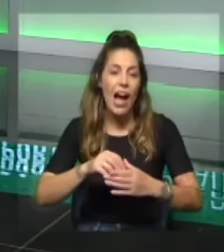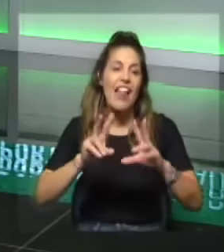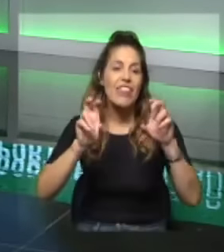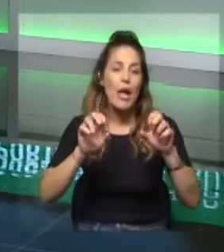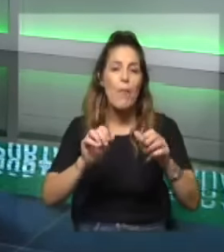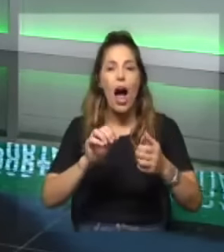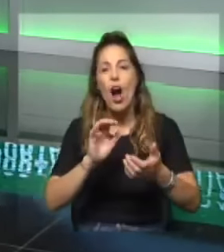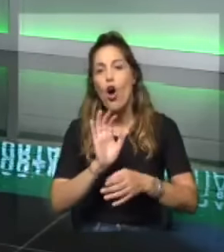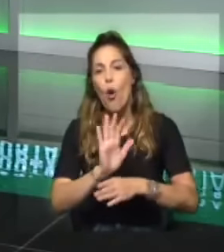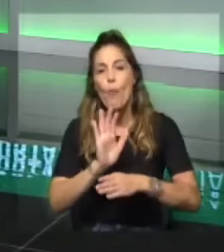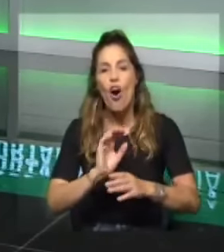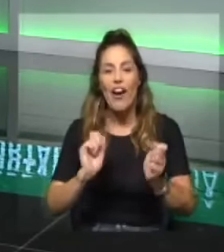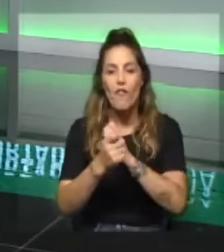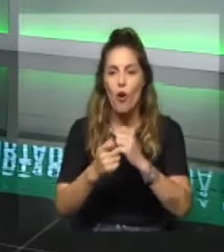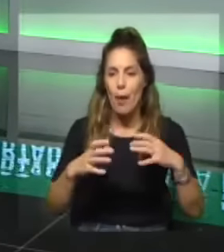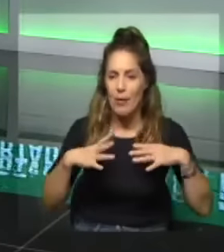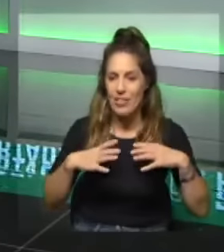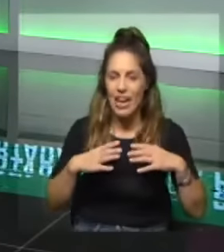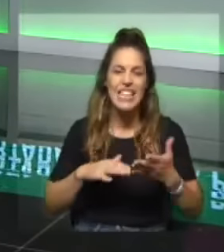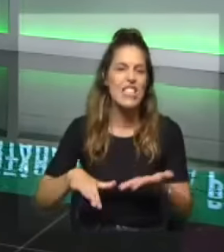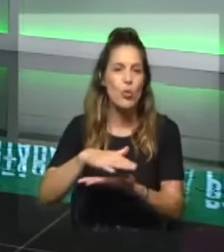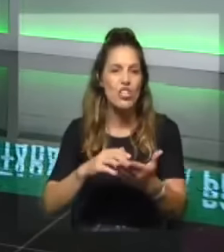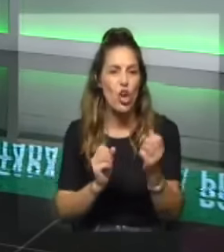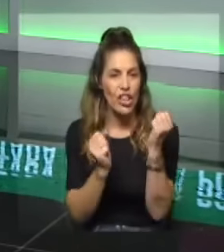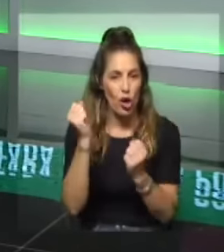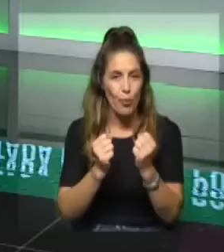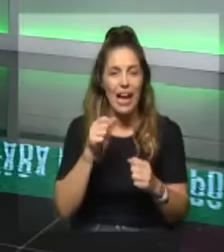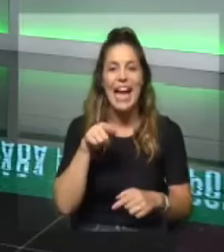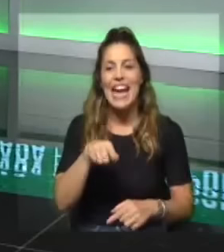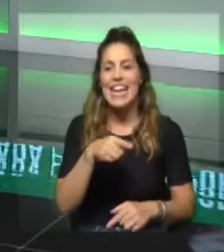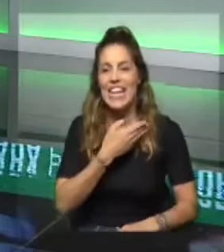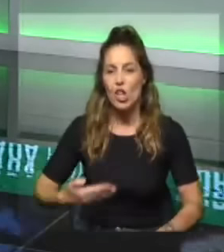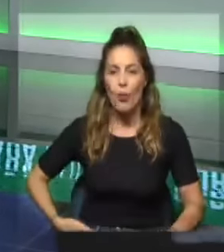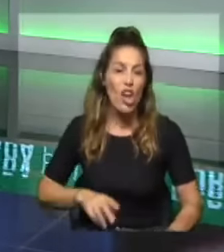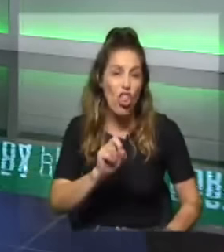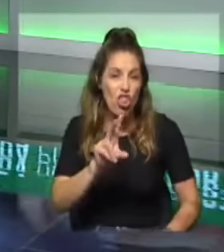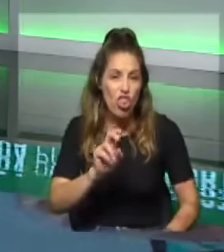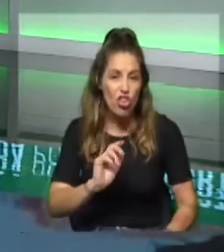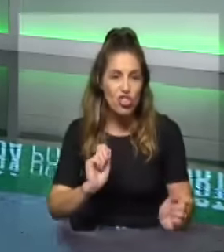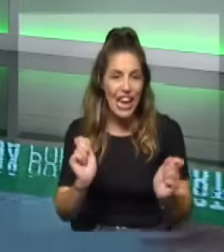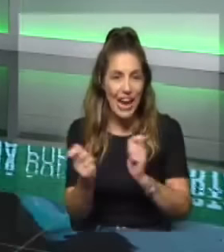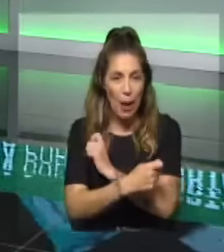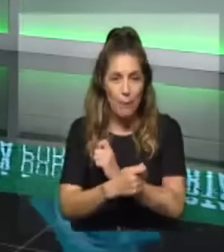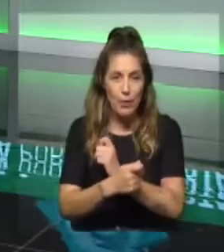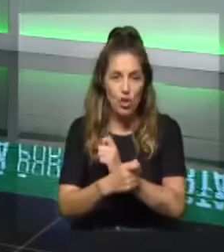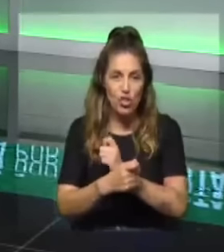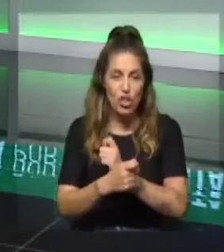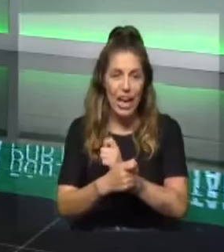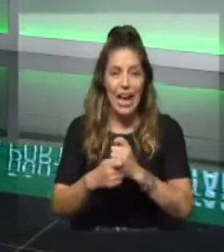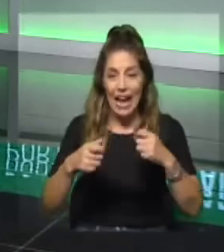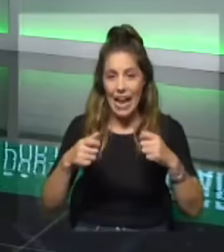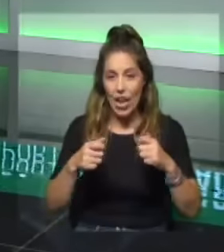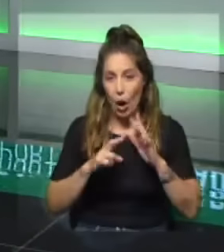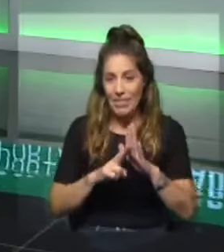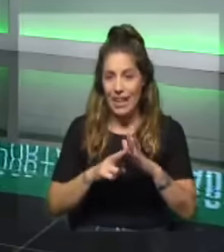la situación económica Algunos números o un número por lo menos Durante este gobierno hubo 12 cambios en el gabinete por diversas razones y el próximo